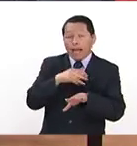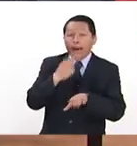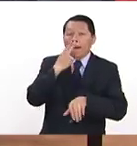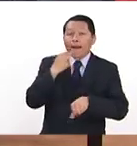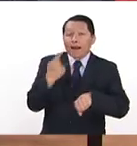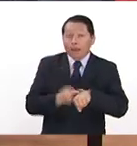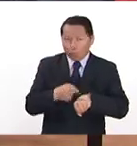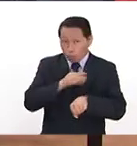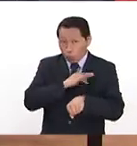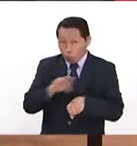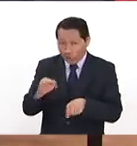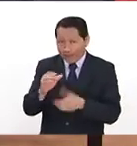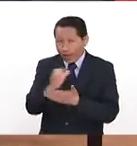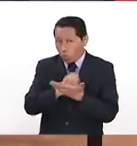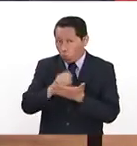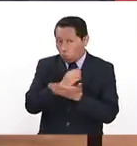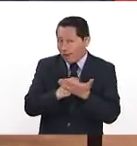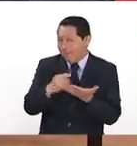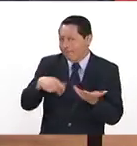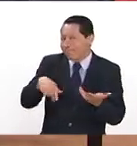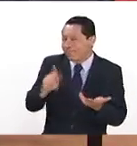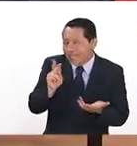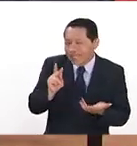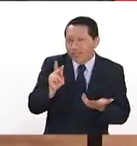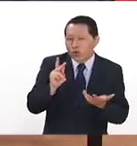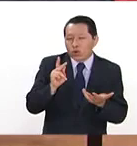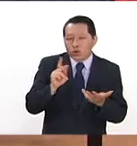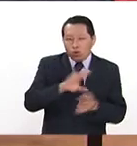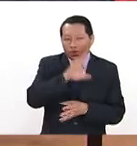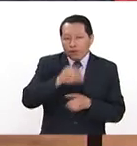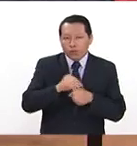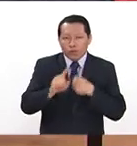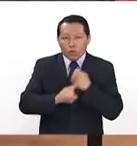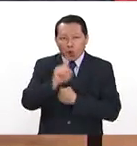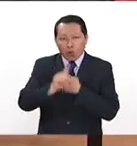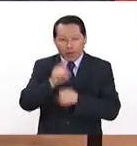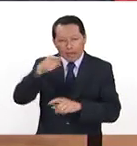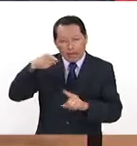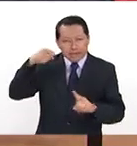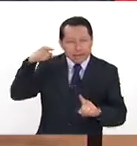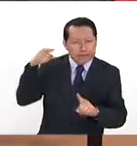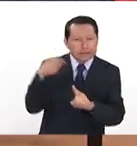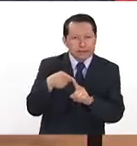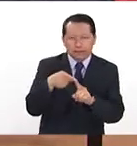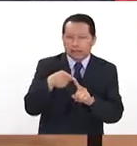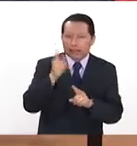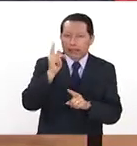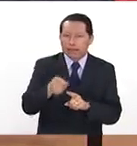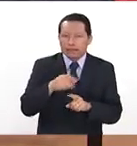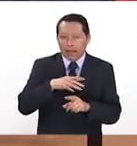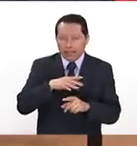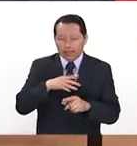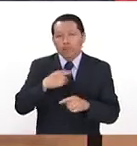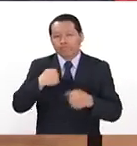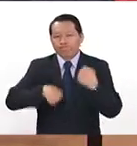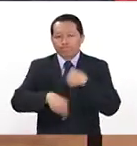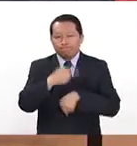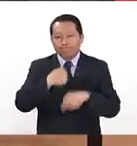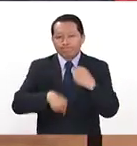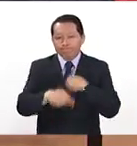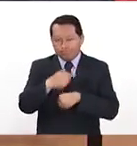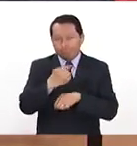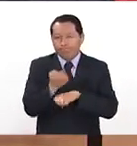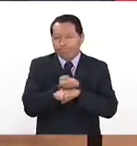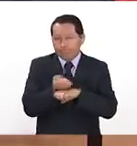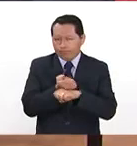Pero no en todos los sentidos el problema central o el problema de fondo, que es la circulación. ¿Nos puede explicar un